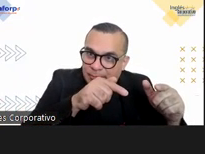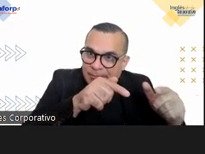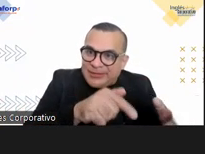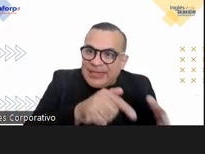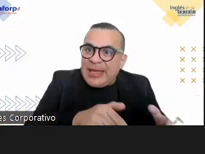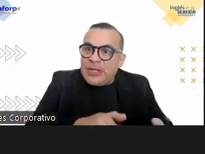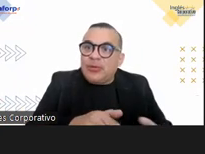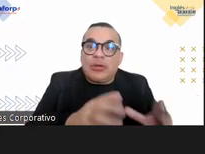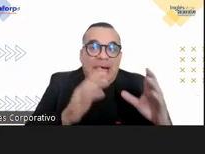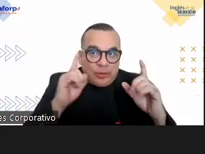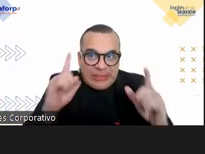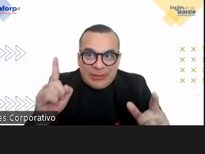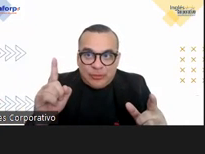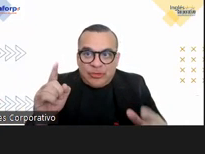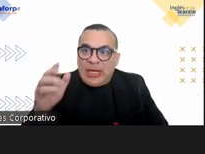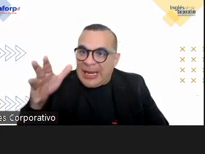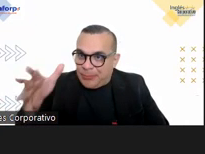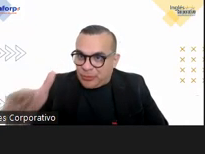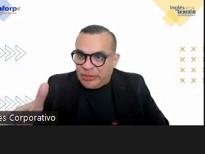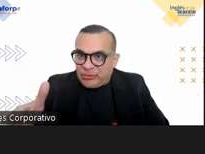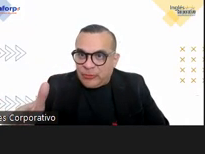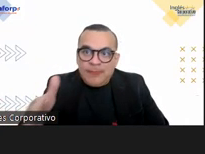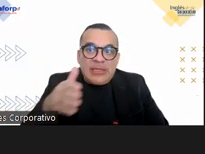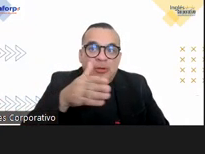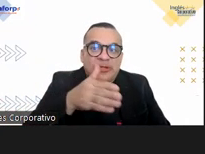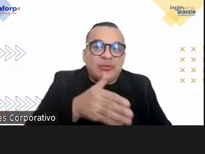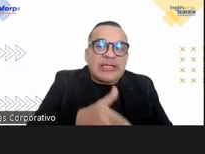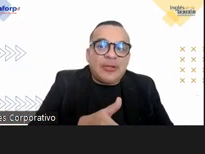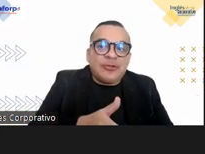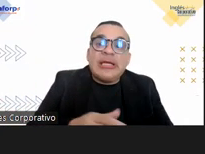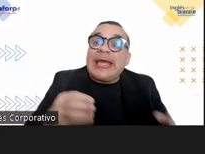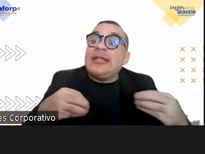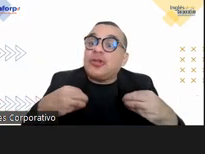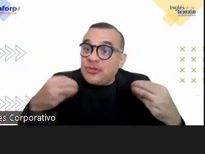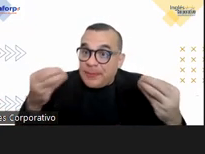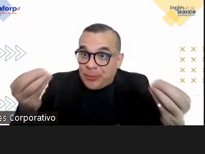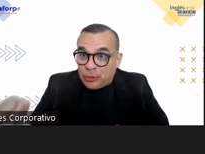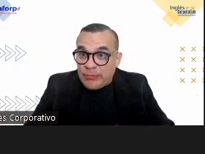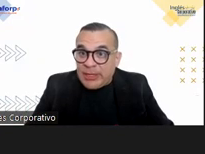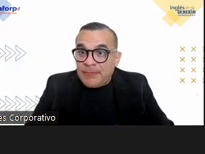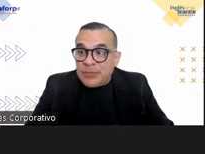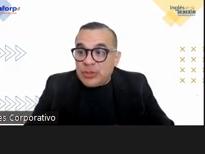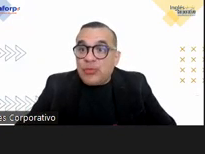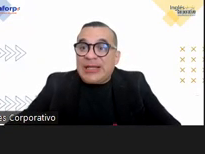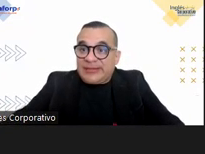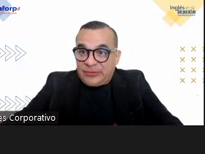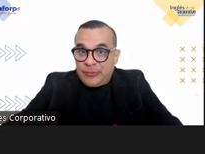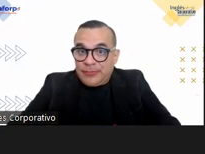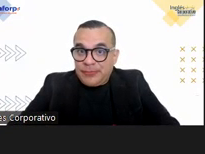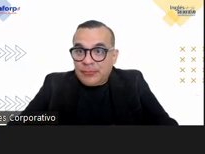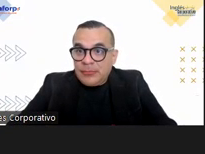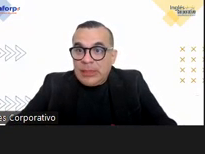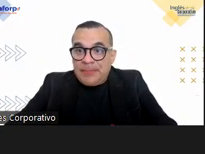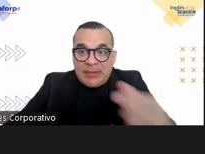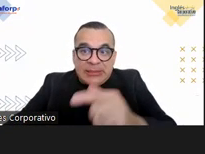con base a ello, a los datos, al proceso y a los resultados, entonces puedo tomar yo una